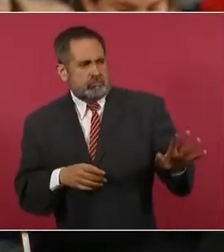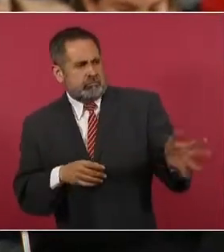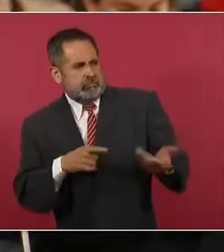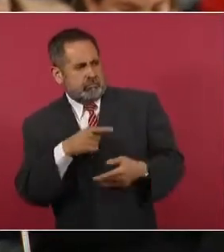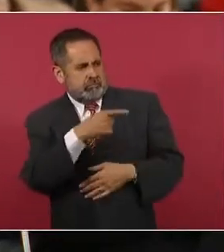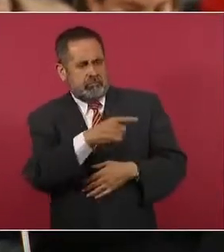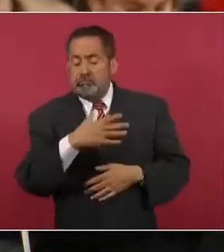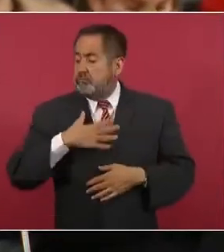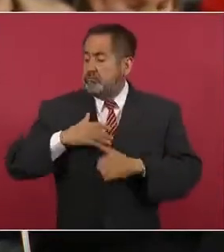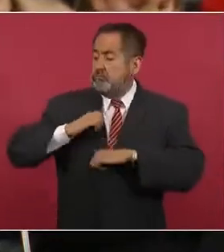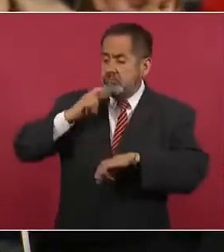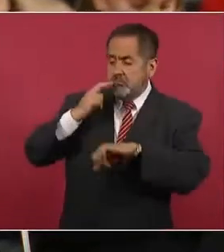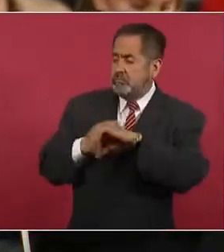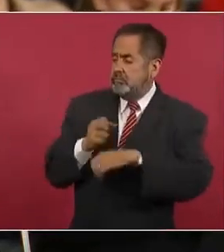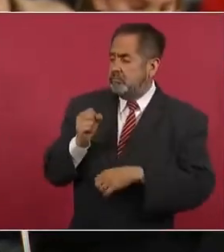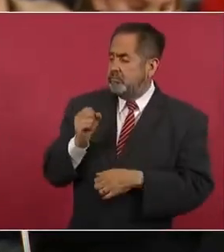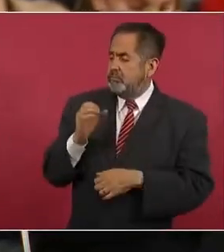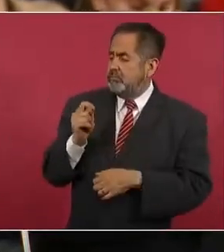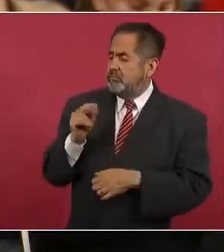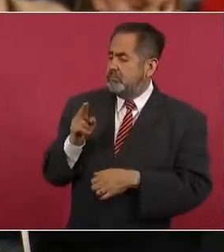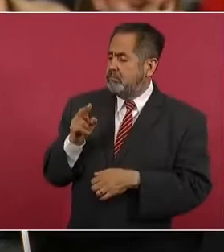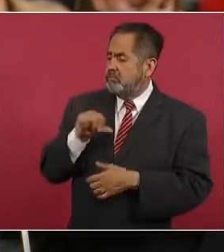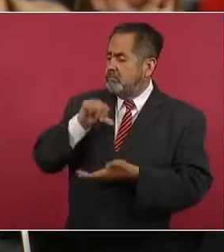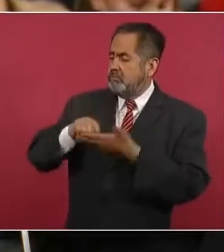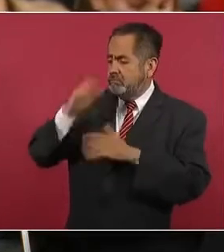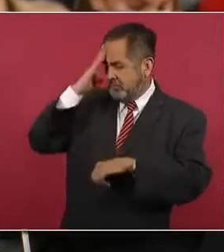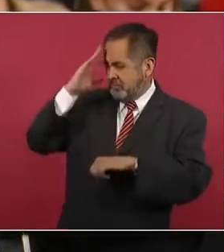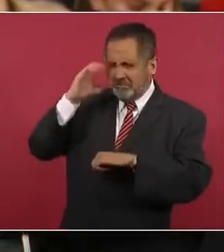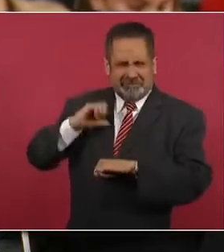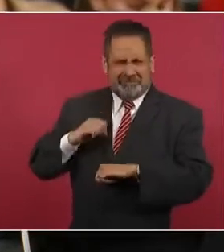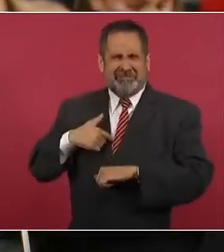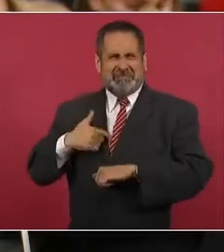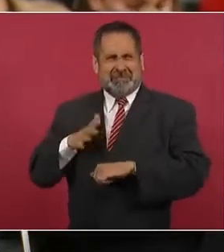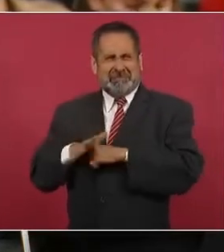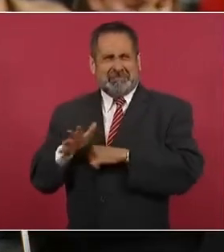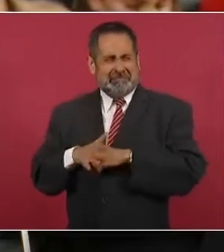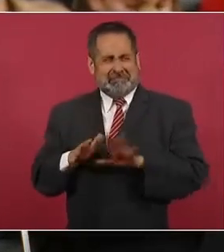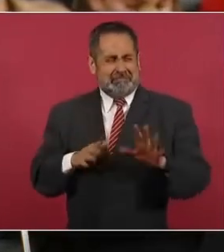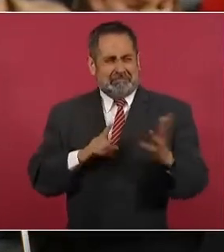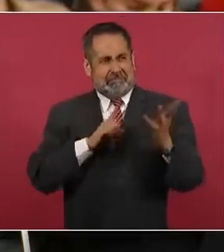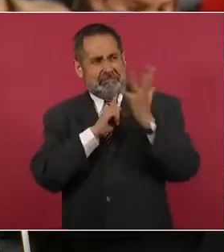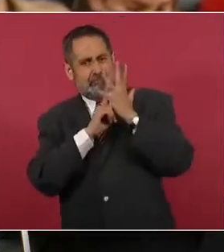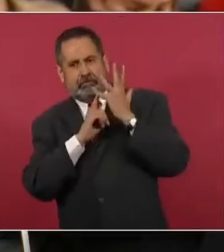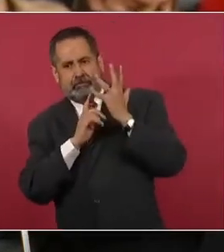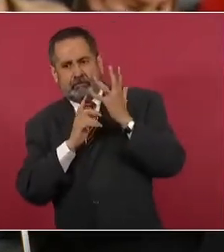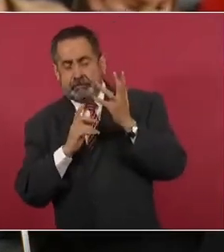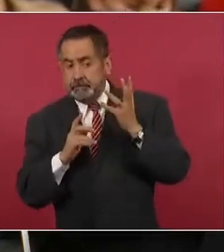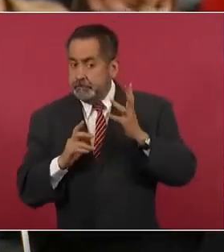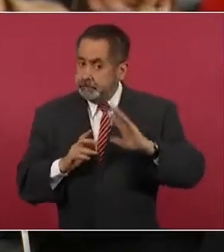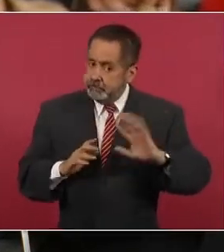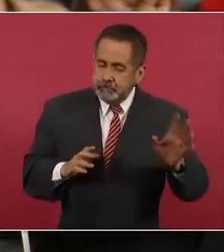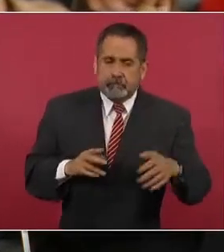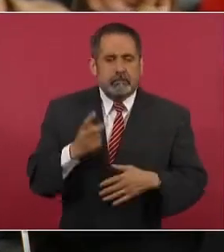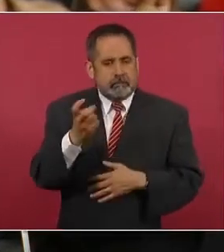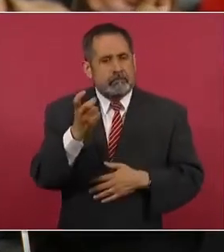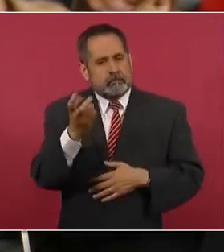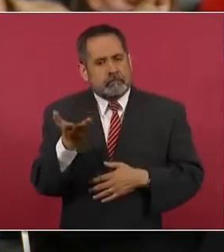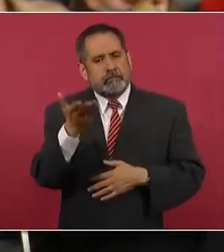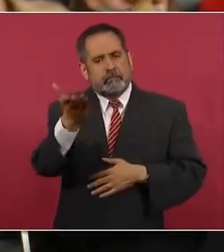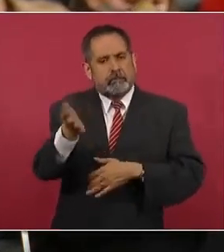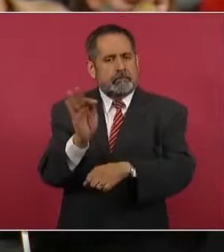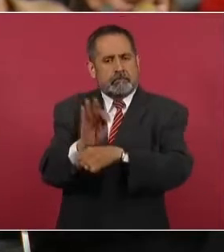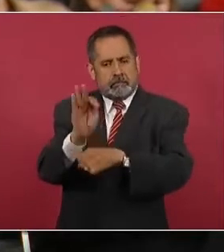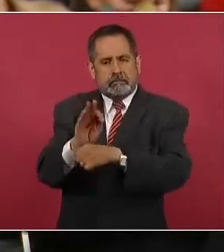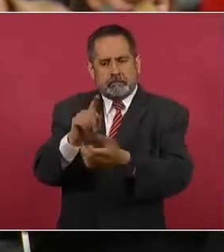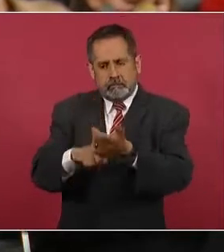sector central, pues no sé de qué sector central. Entonces, bueno, pues ellos piden su intervención, presidente,